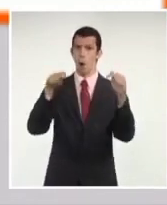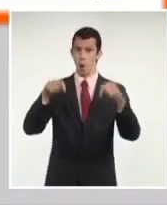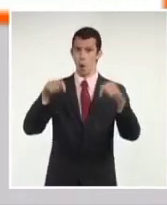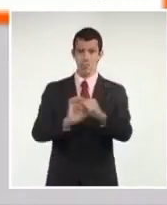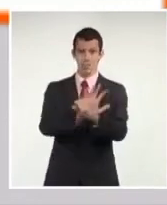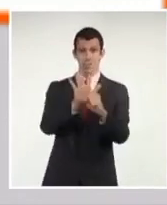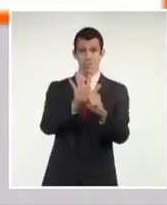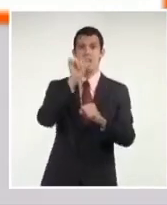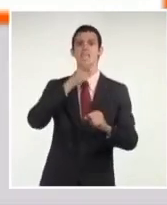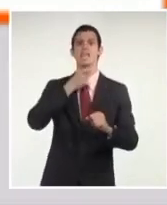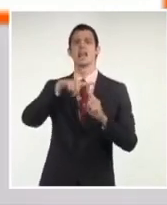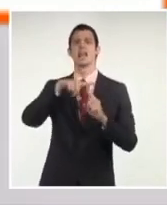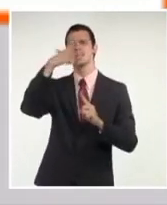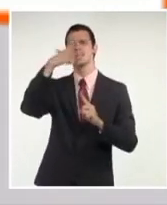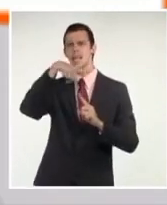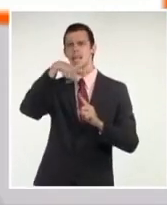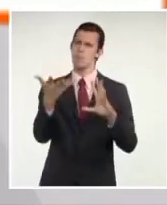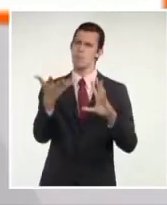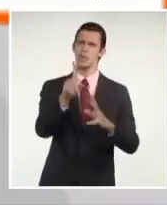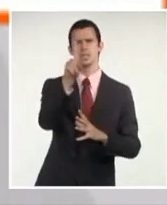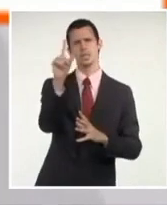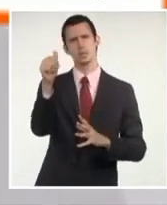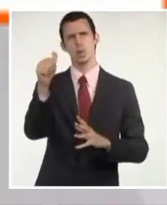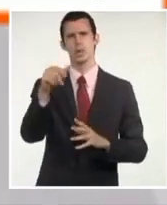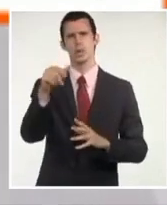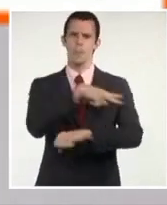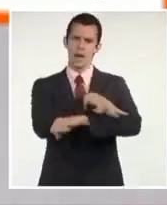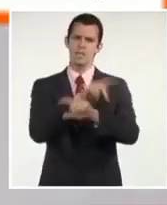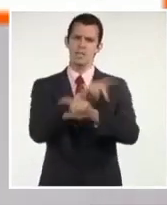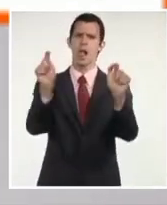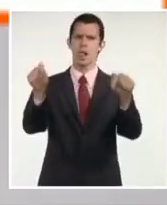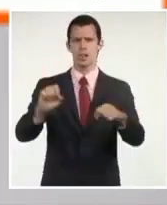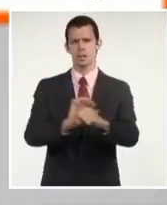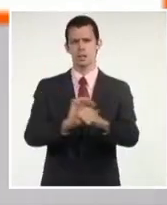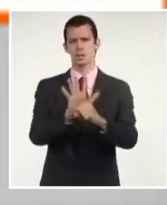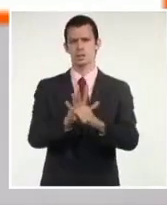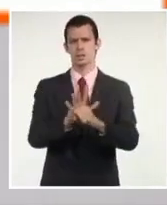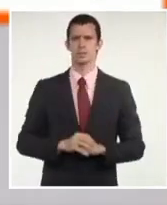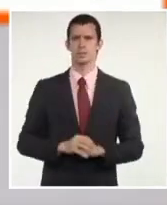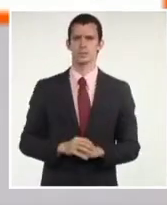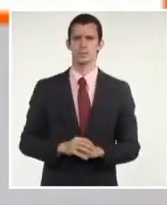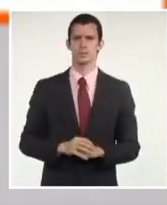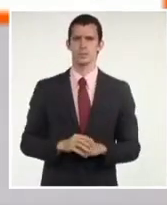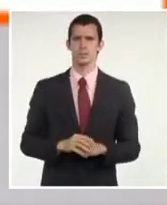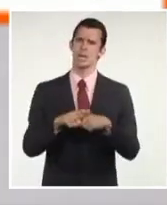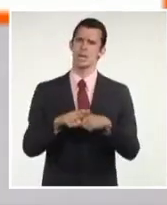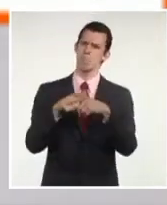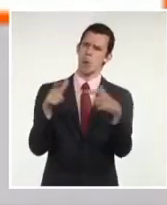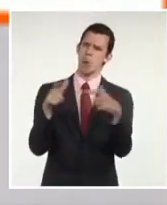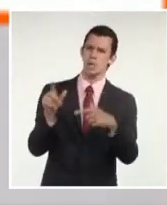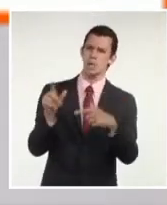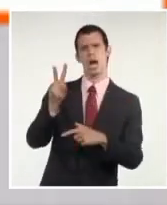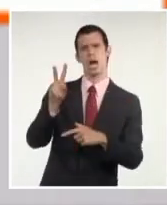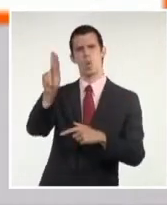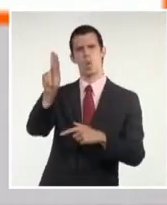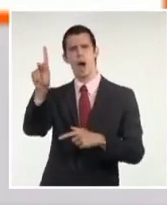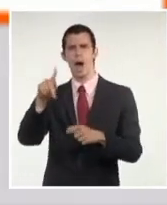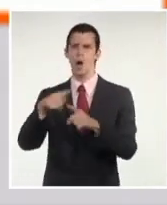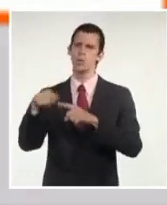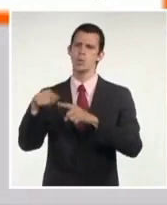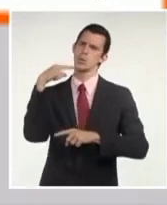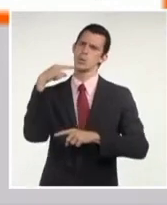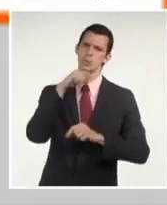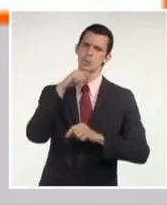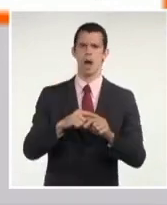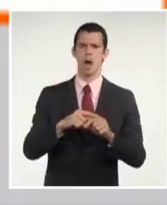geográficas, asociadas a más del 90% de los casos de Reino Unido y Rusia, más del 20% en Francia, 30% en Estados Unidos.